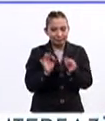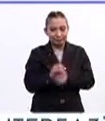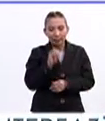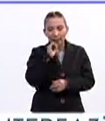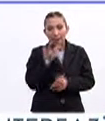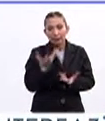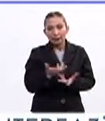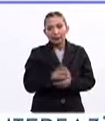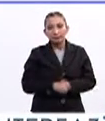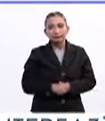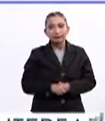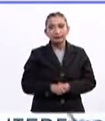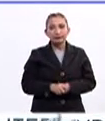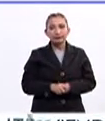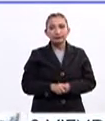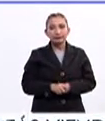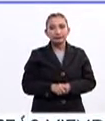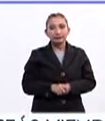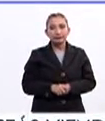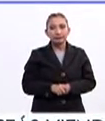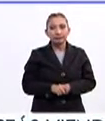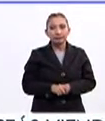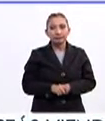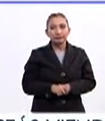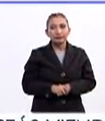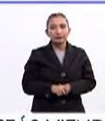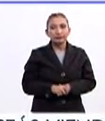También realizamos,